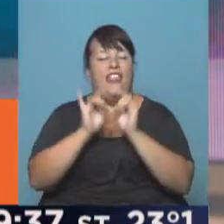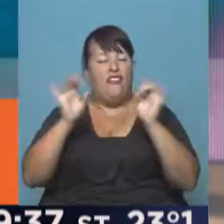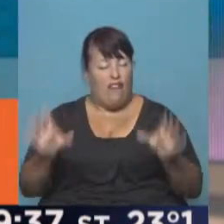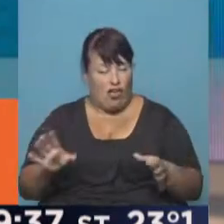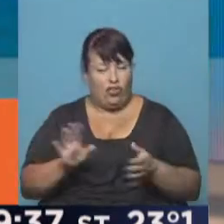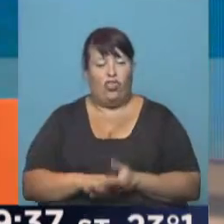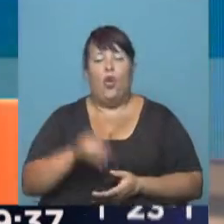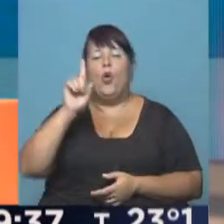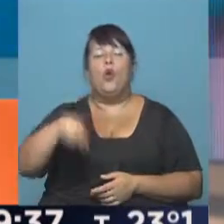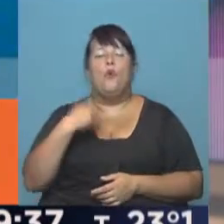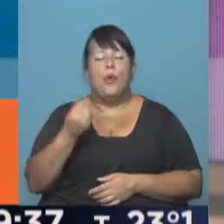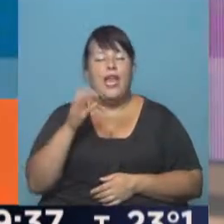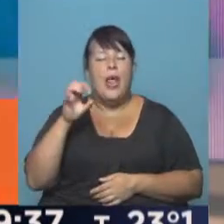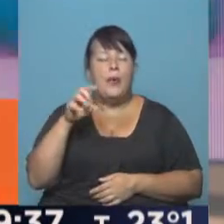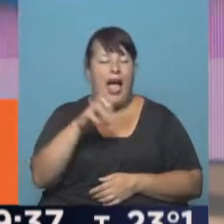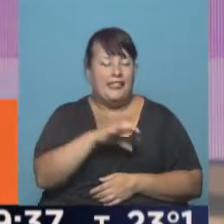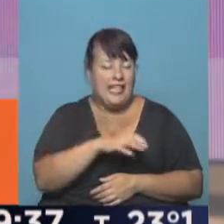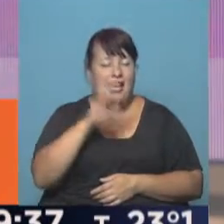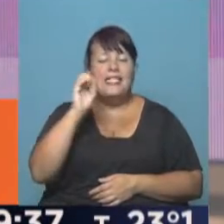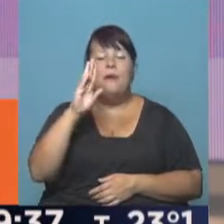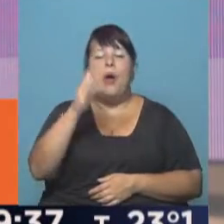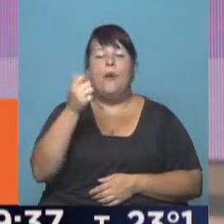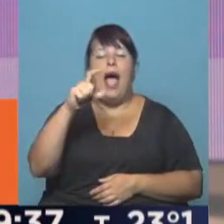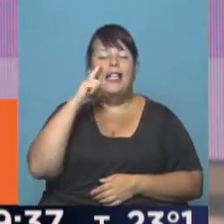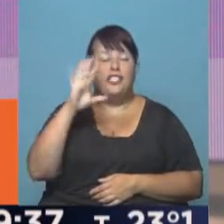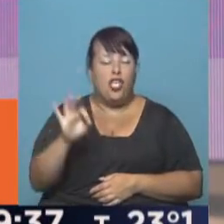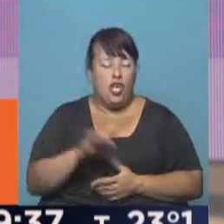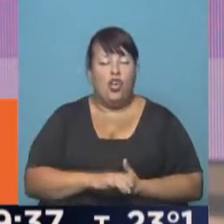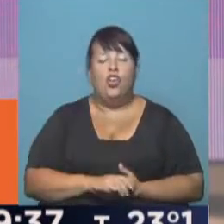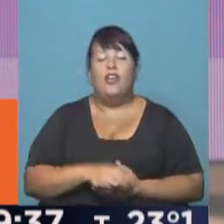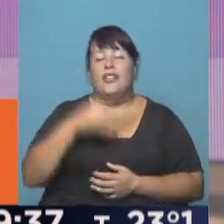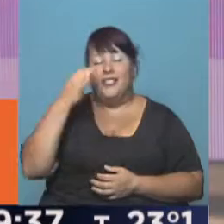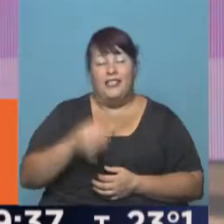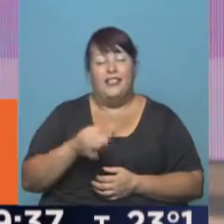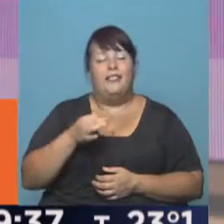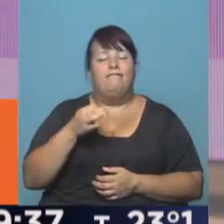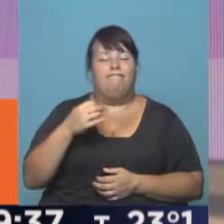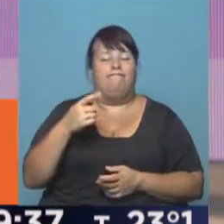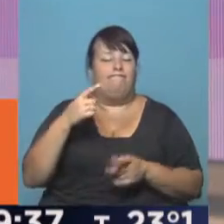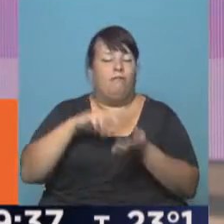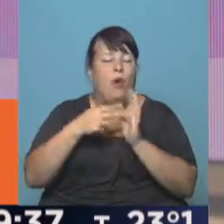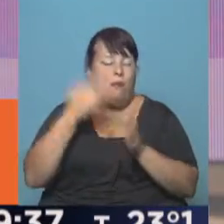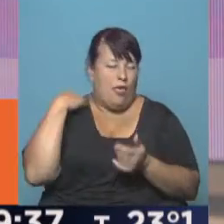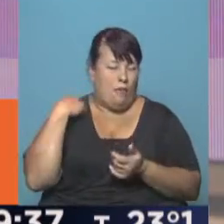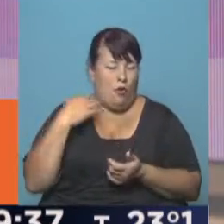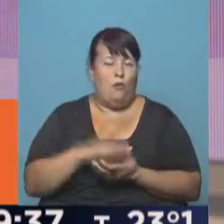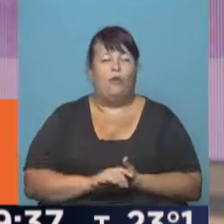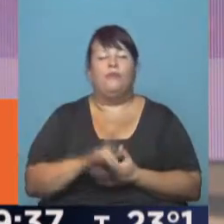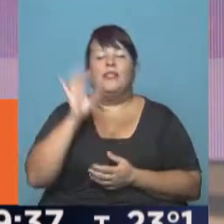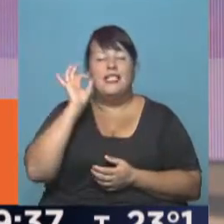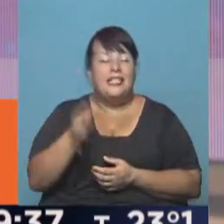infecciosa producida por una bacteria, un bacilo, que preferentemente afecta los pulmones y se